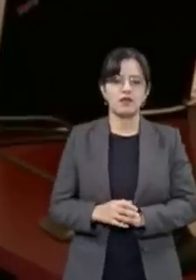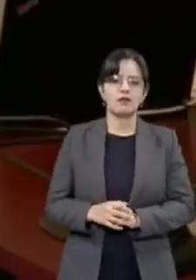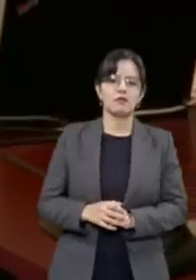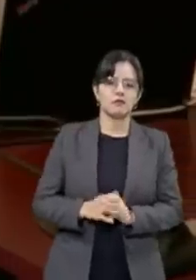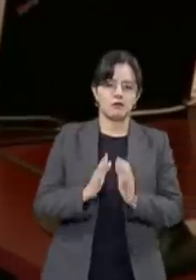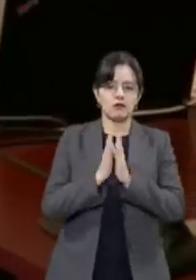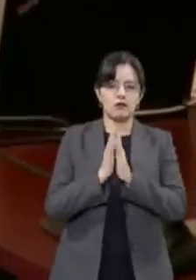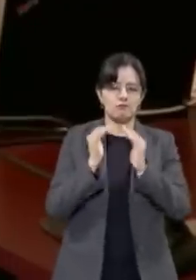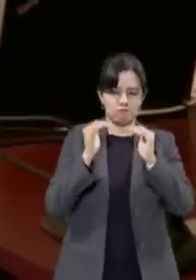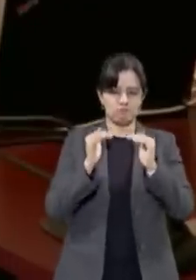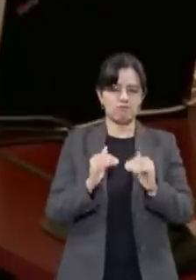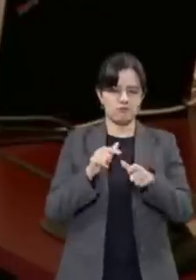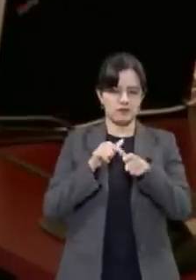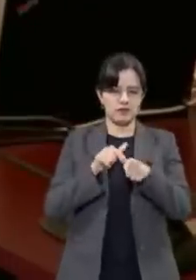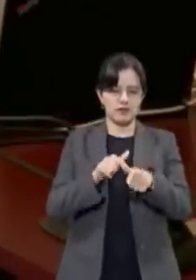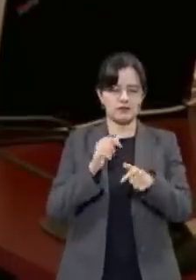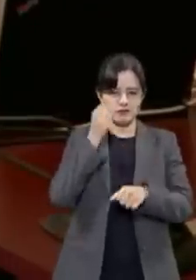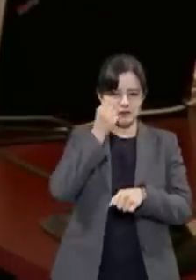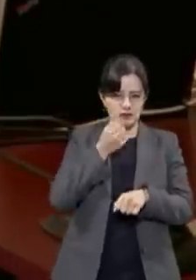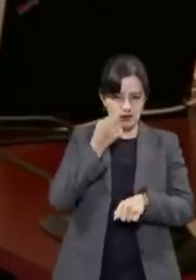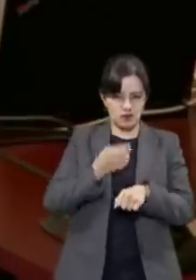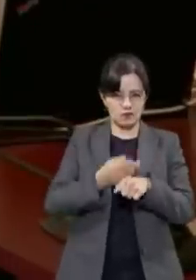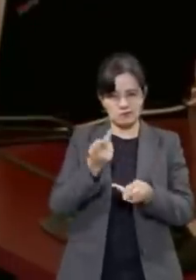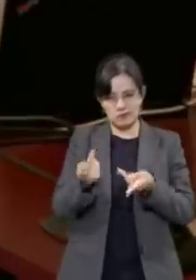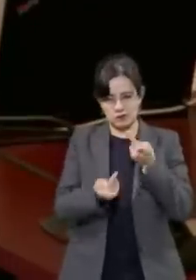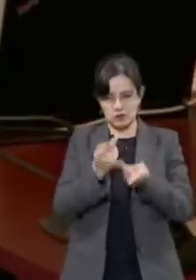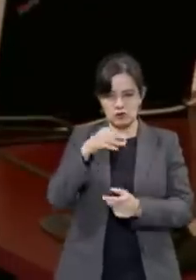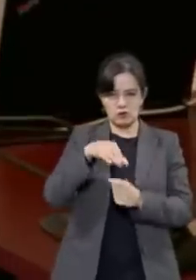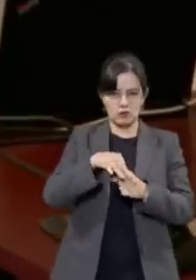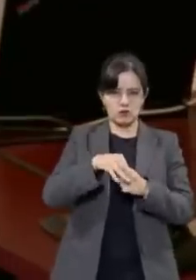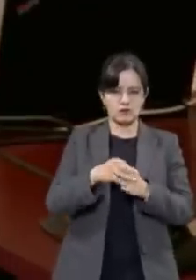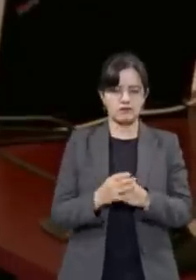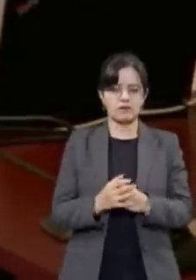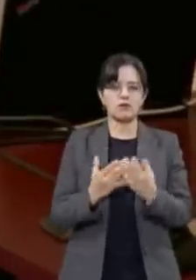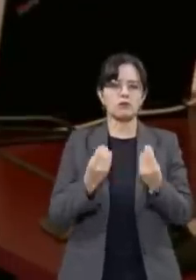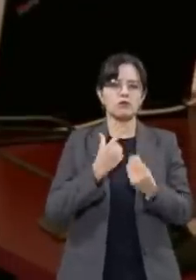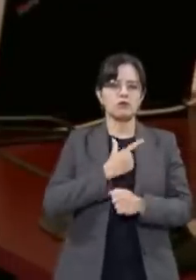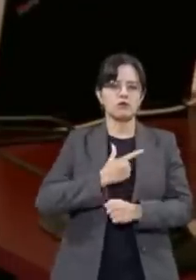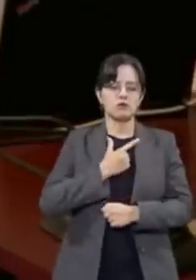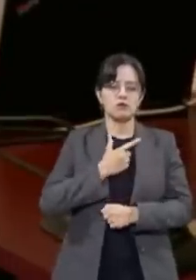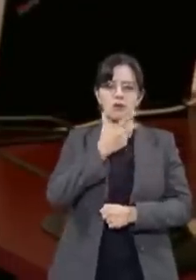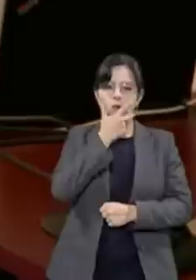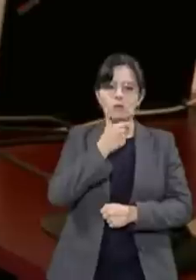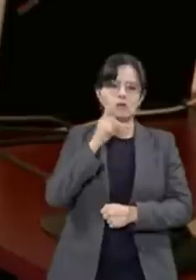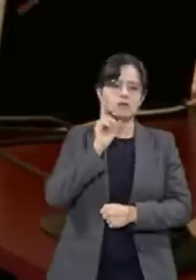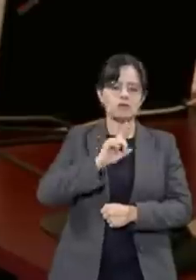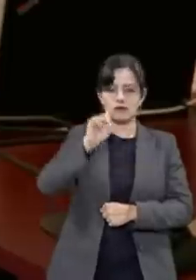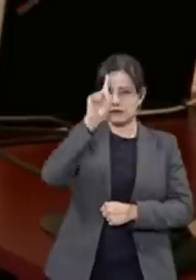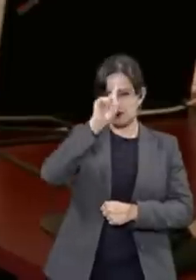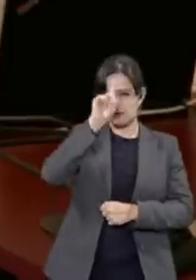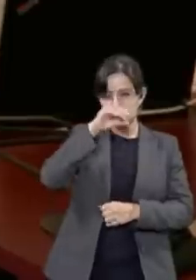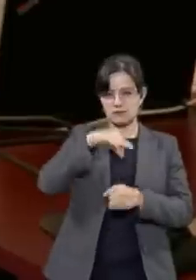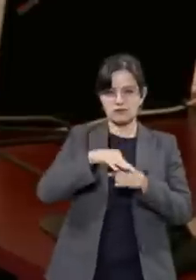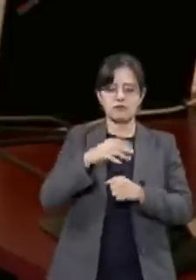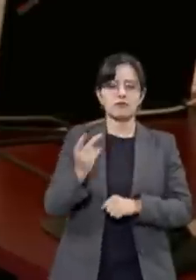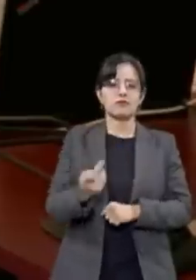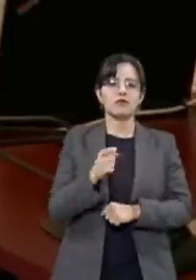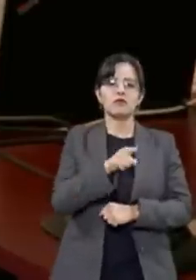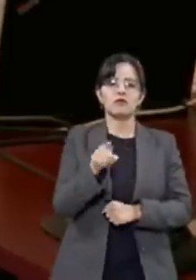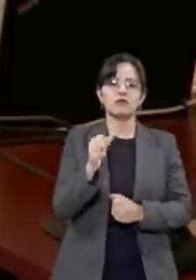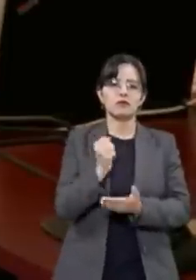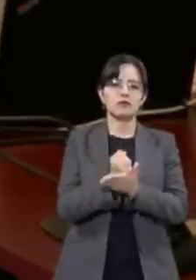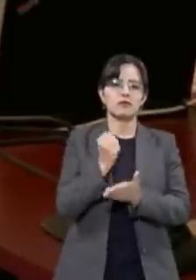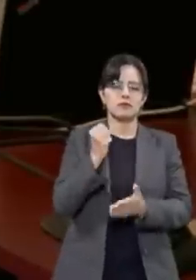todos los partidos no solamente del presidente pero le traen ganas al presidente de la república eso queda claro y menciono